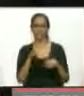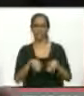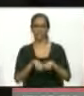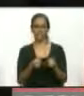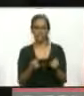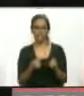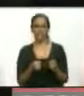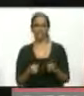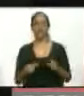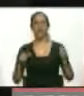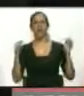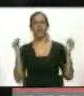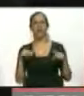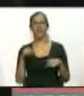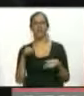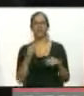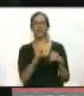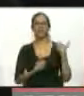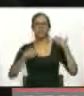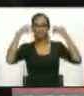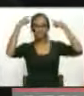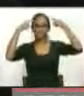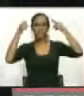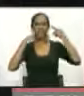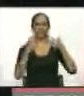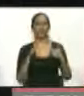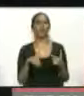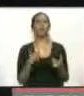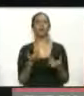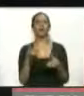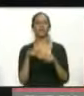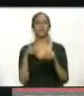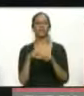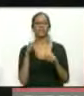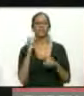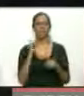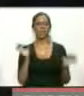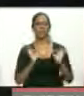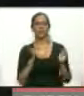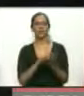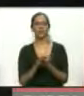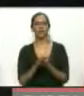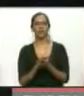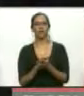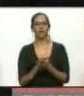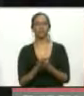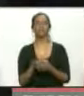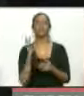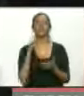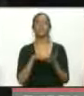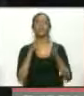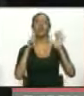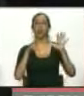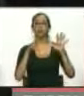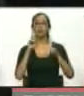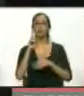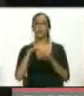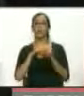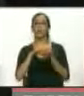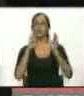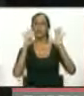aquí estaba el presidente hugo chávez y dijo me puede poner petróleo a serbia es que no pasa nada y del 2008-2009